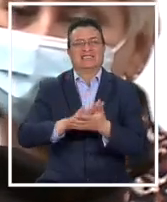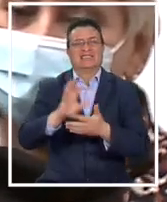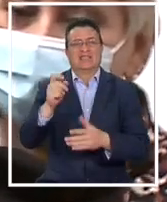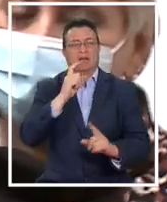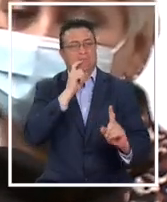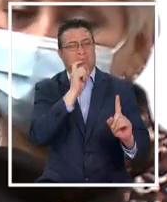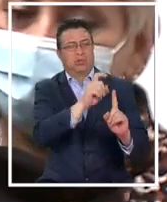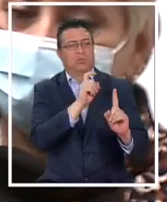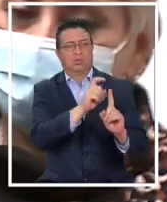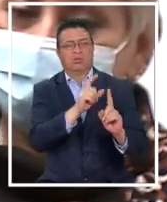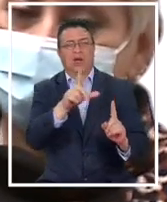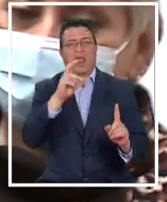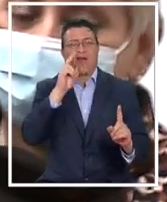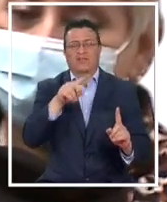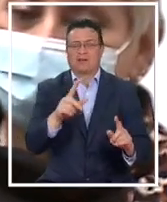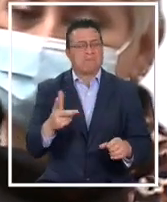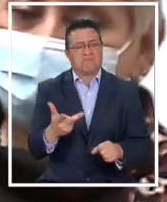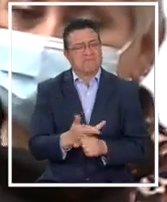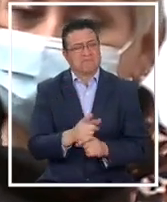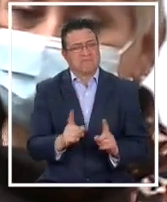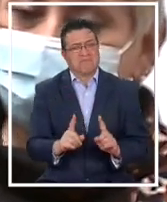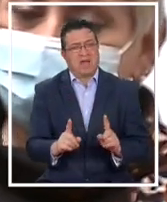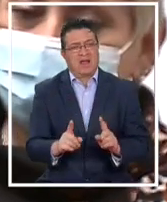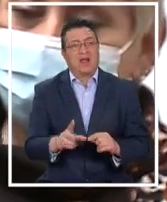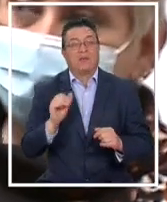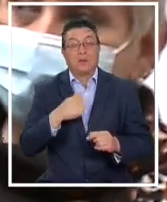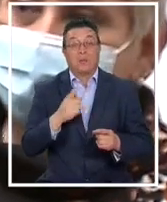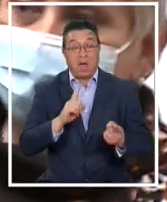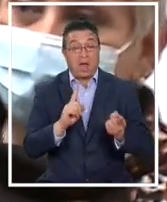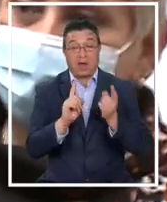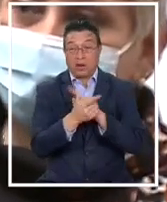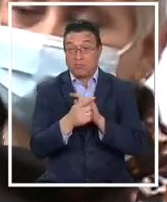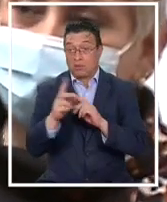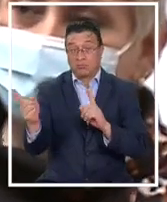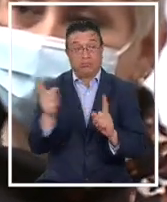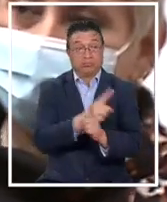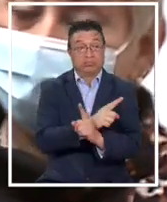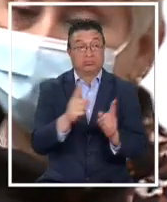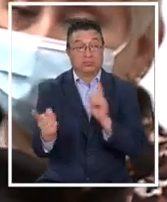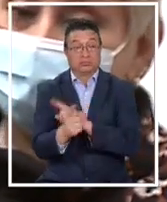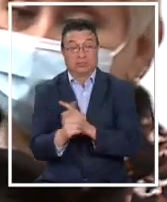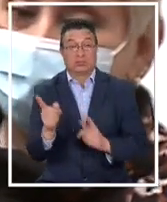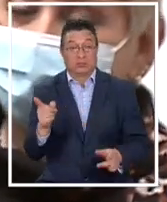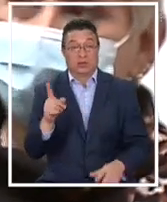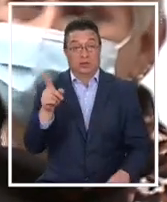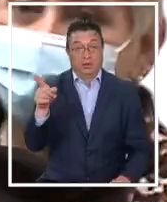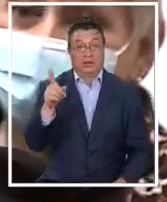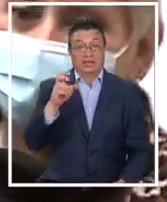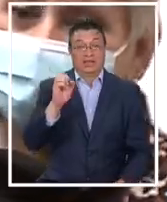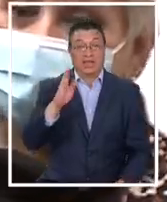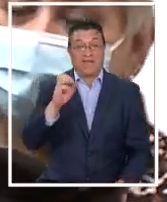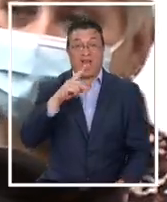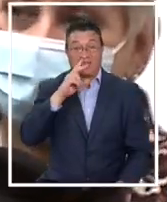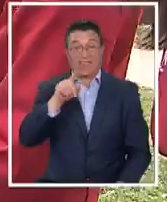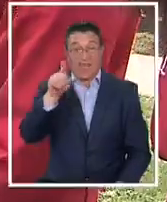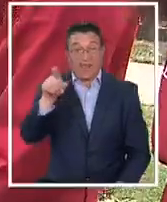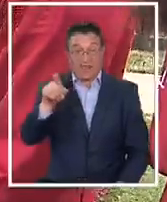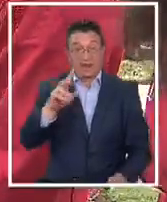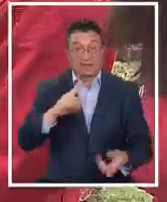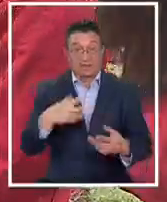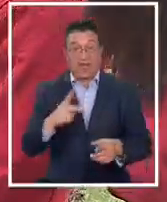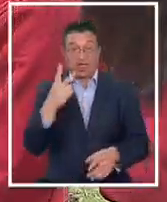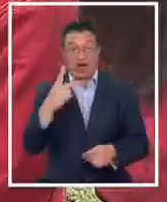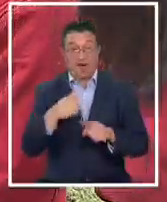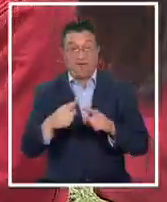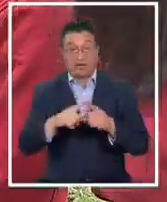críticas tan duras a Joaquín Lavín. Además, si es por cambiarse de tienda, es Sebastián el que se ha cambiado ya de dos partidos. Ante